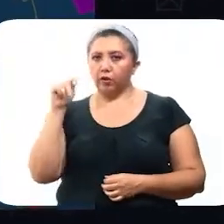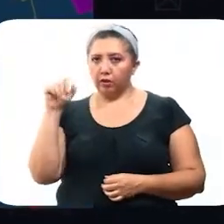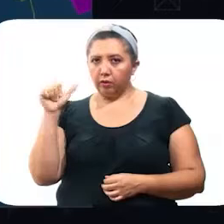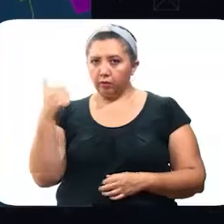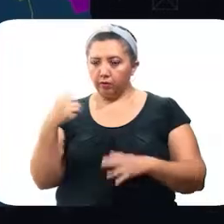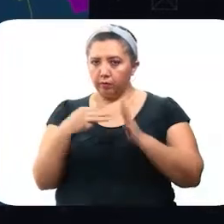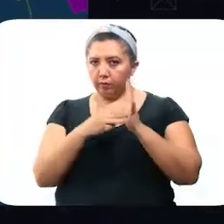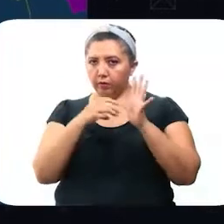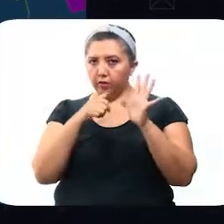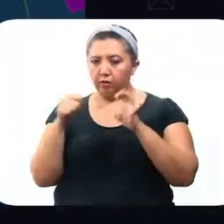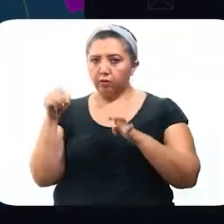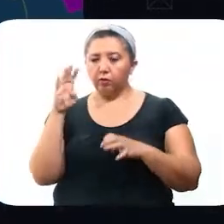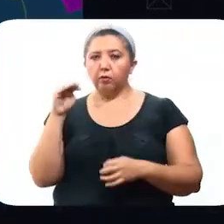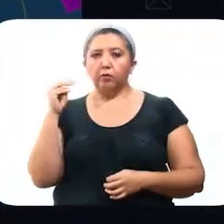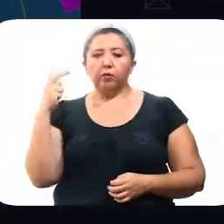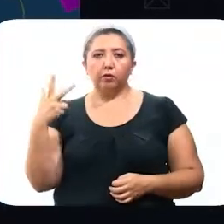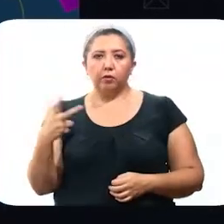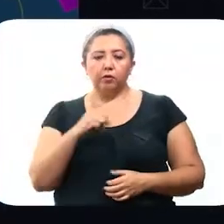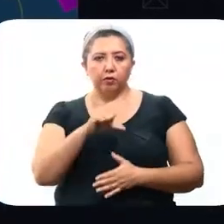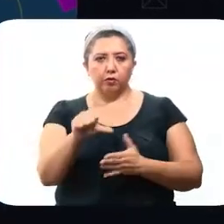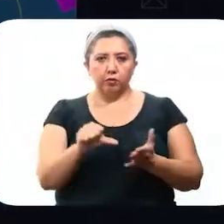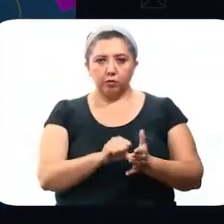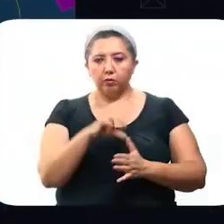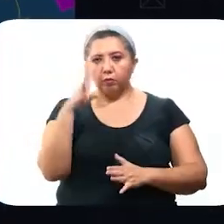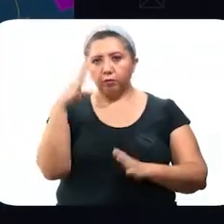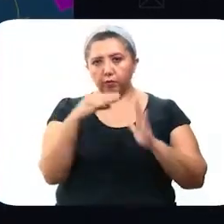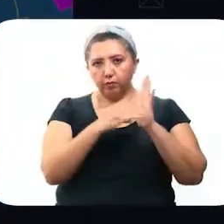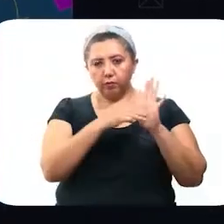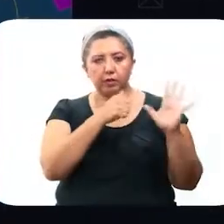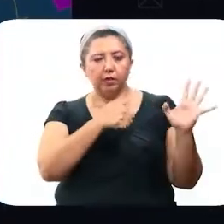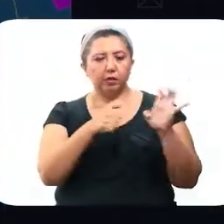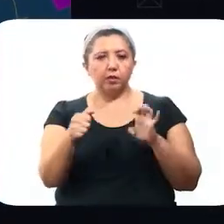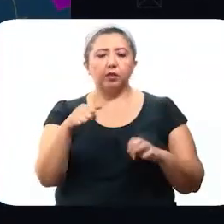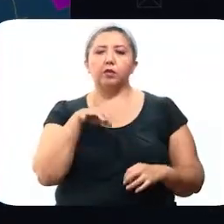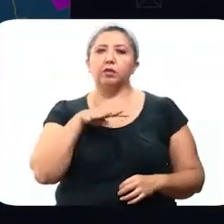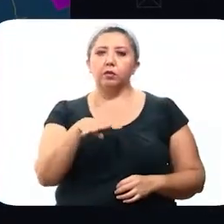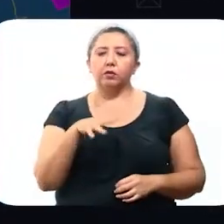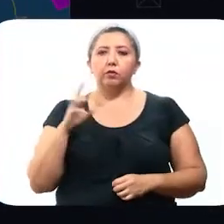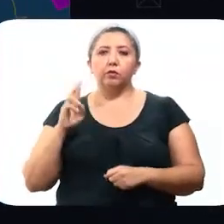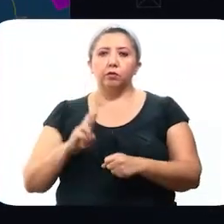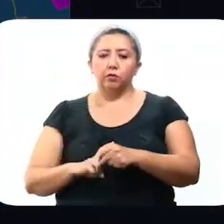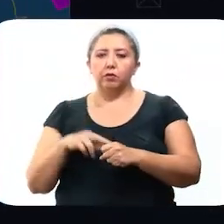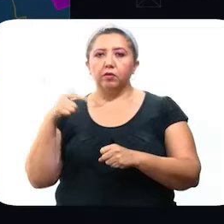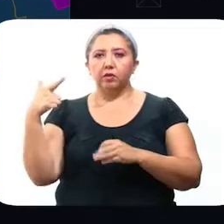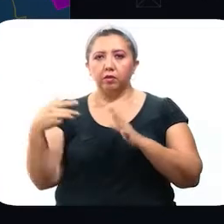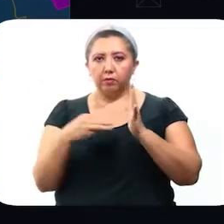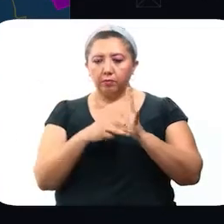oriente, 11.698, zona centro, 4.619, zona sur,